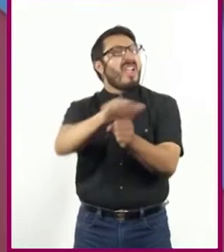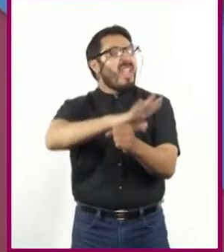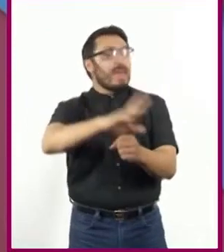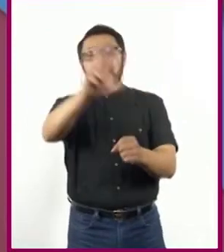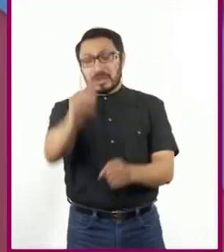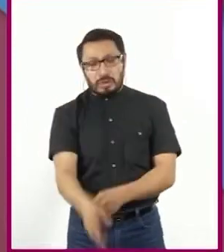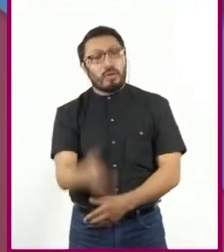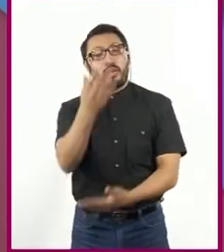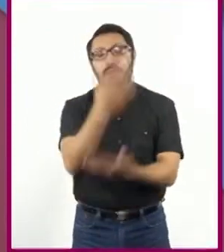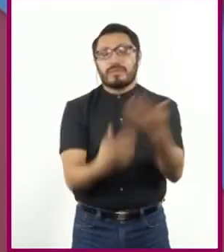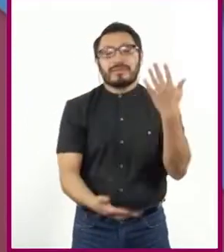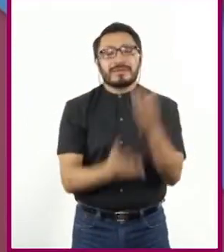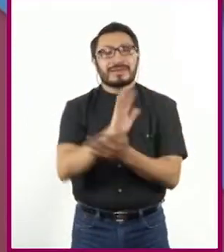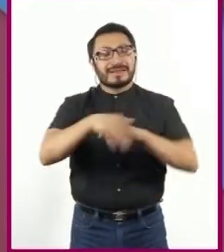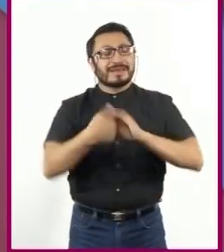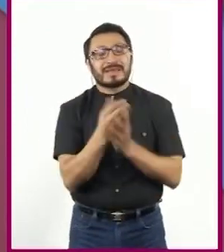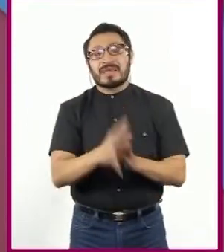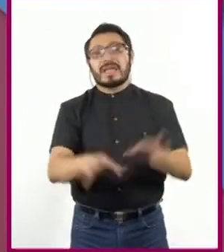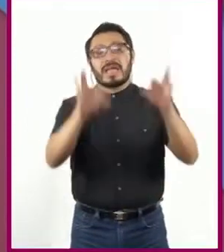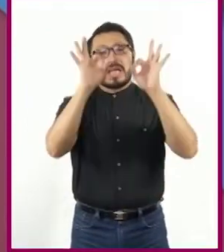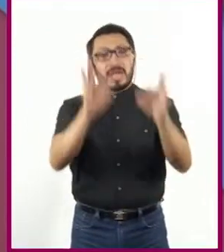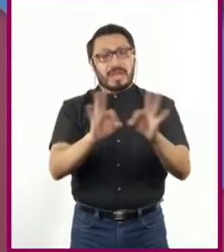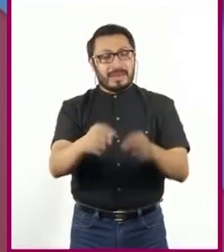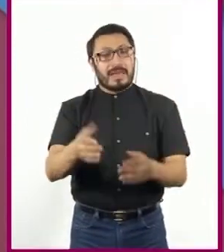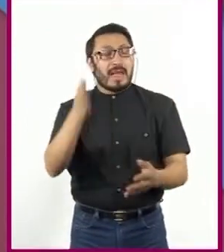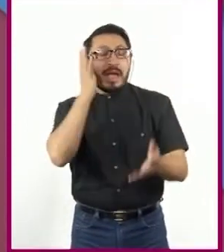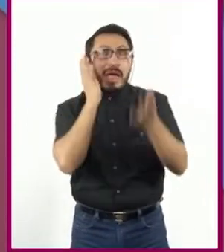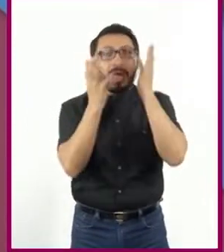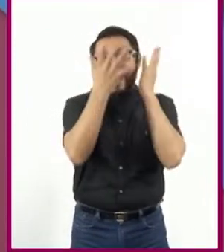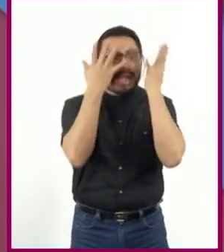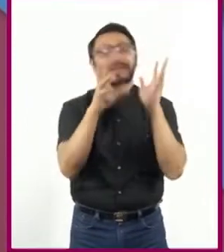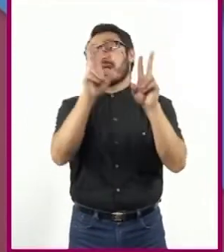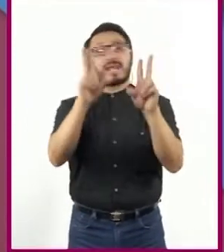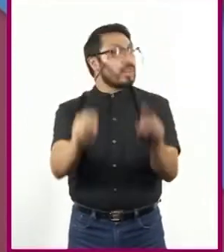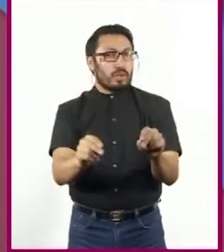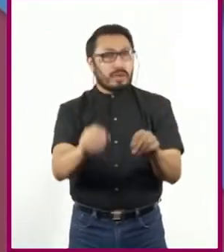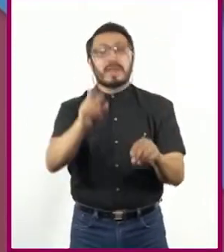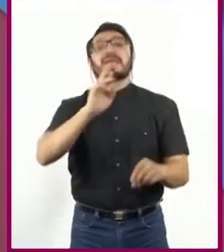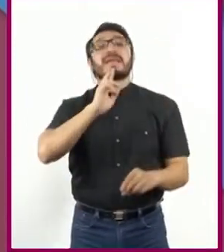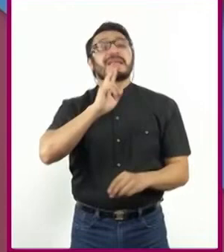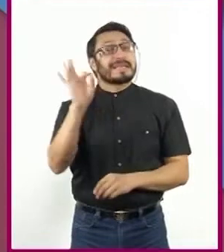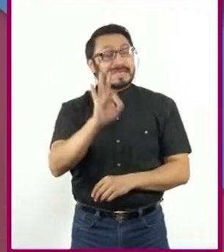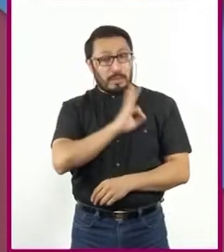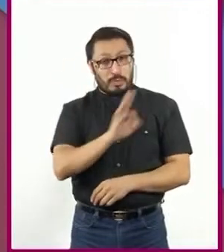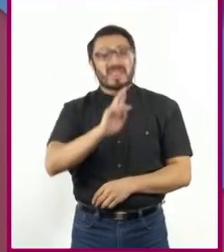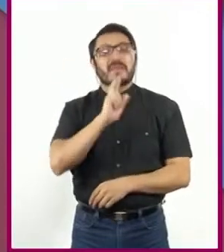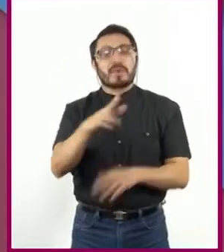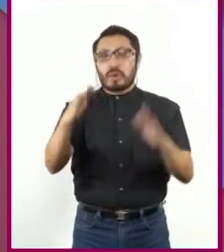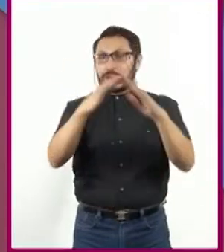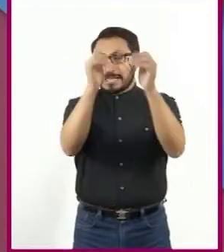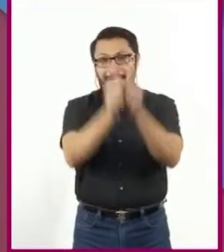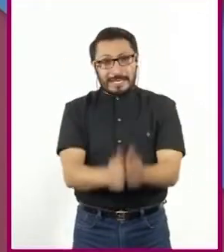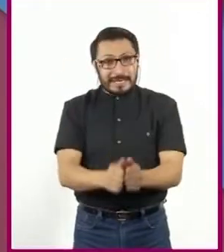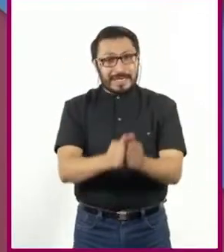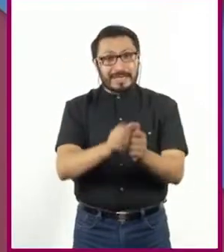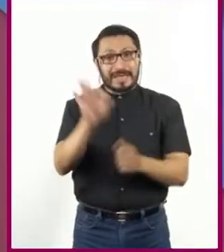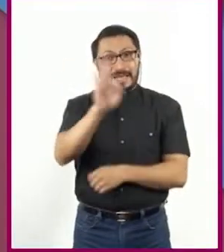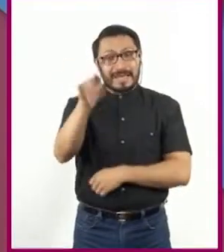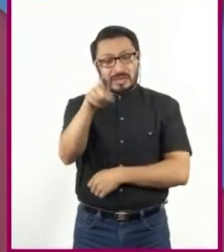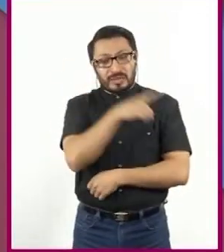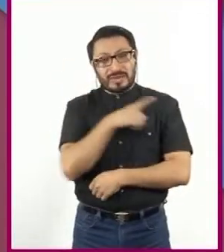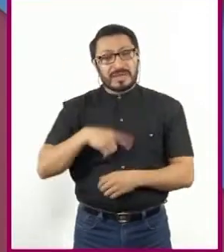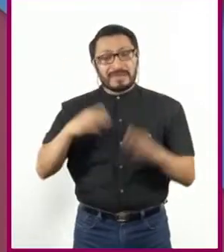frecuentemente, evitar tocarse la cara y, si es posible, no salir de casa. Si deben hacerlo, tomen las